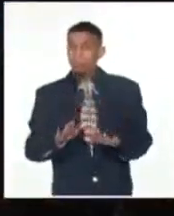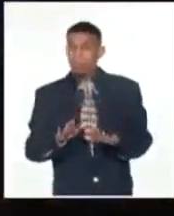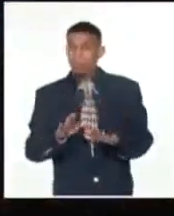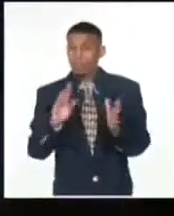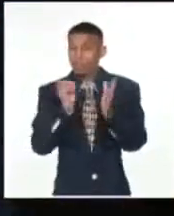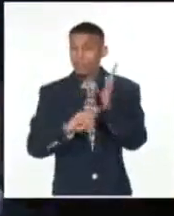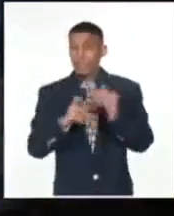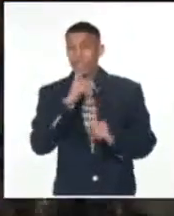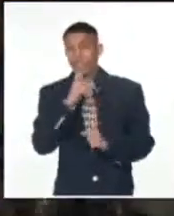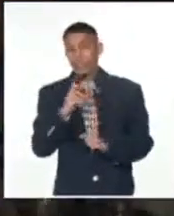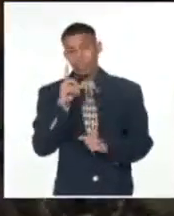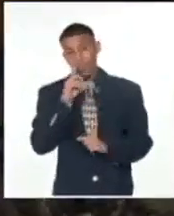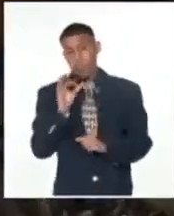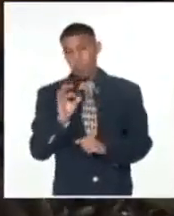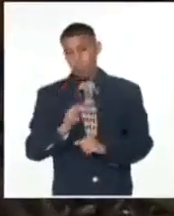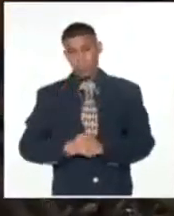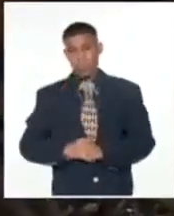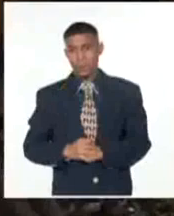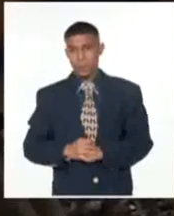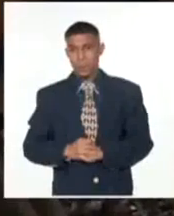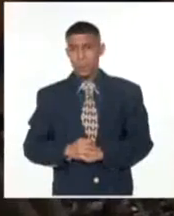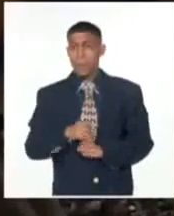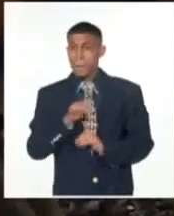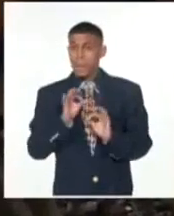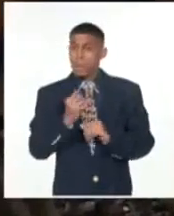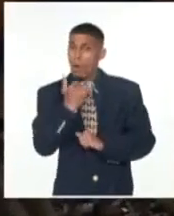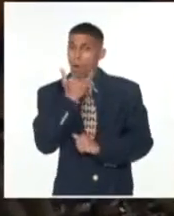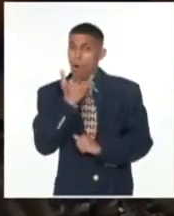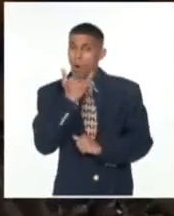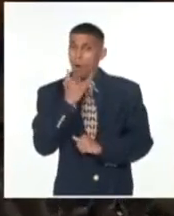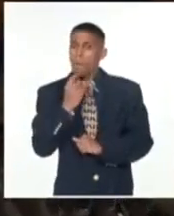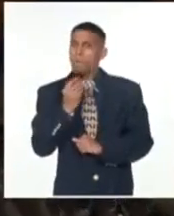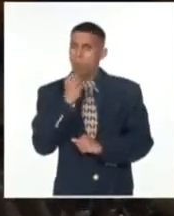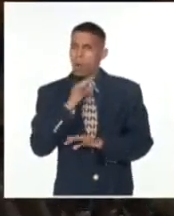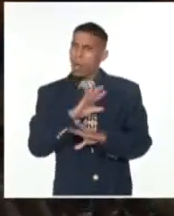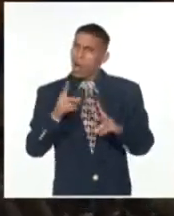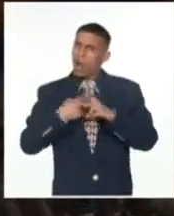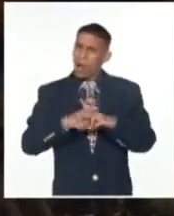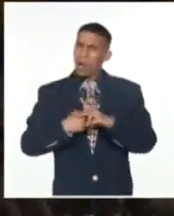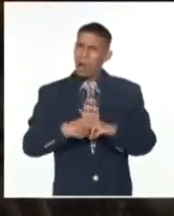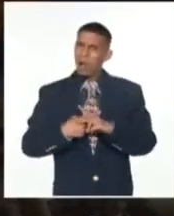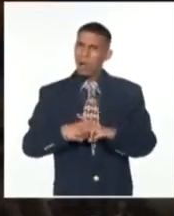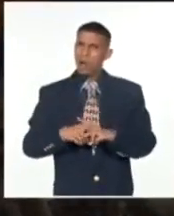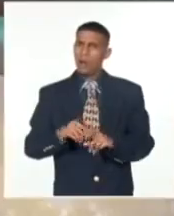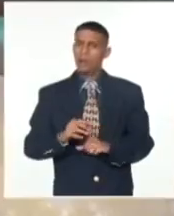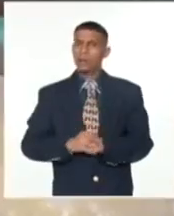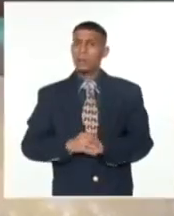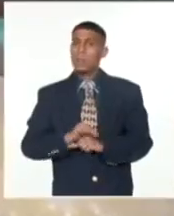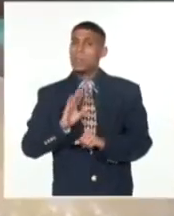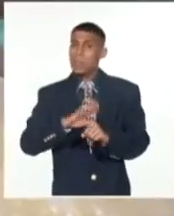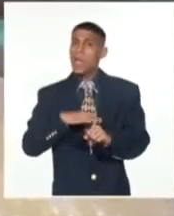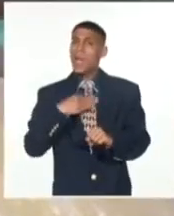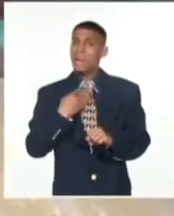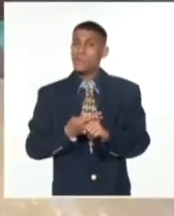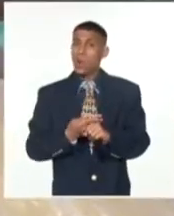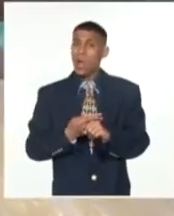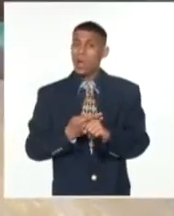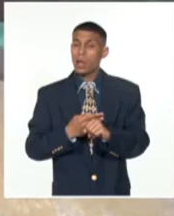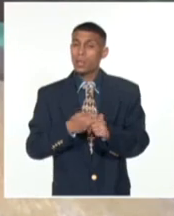el pasado año. Esos defectos serán solucionados a partir del saneamiento de las